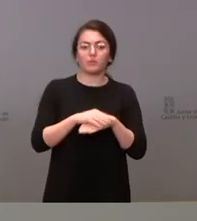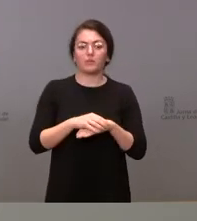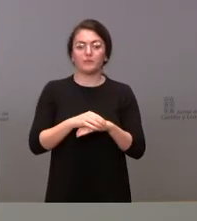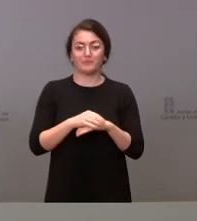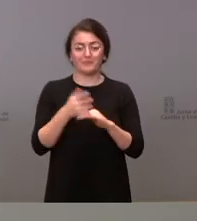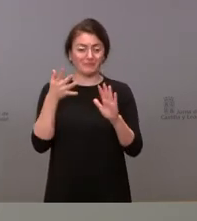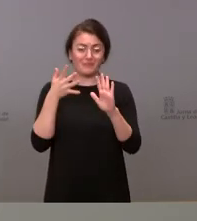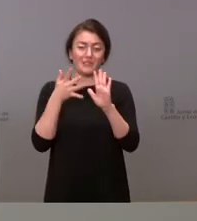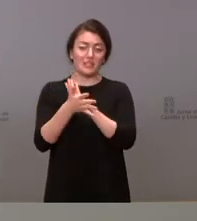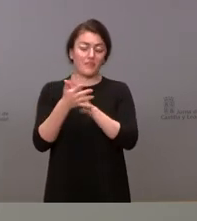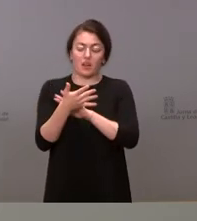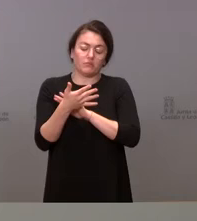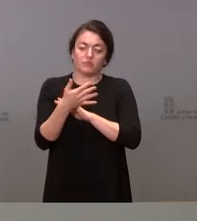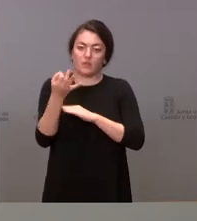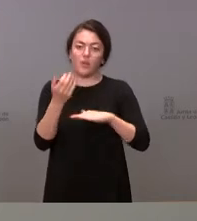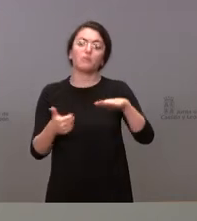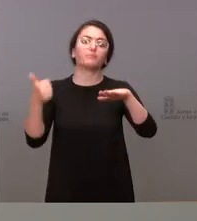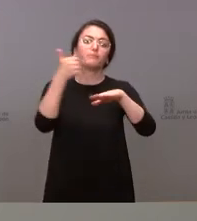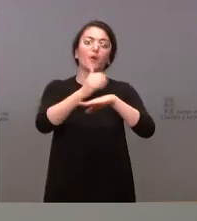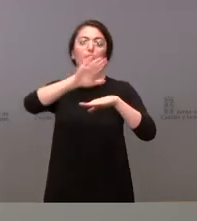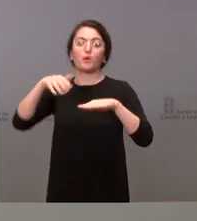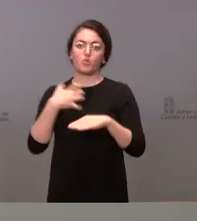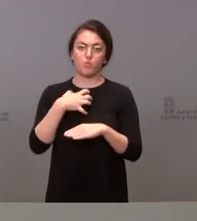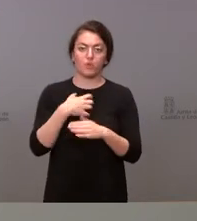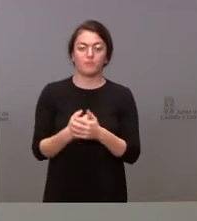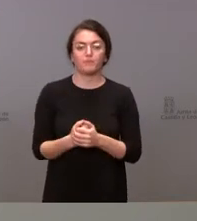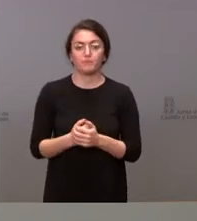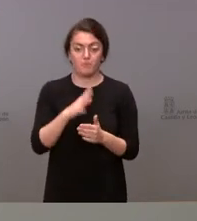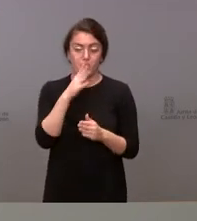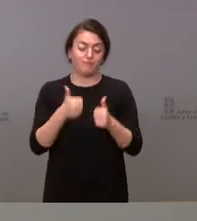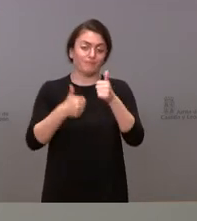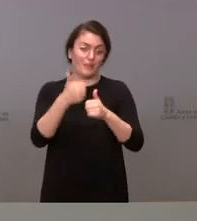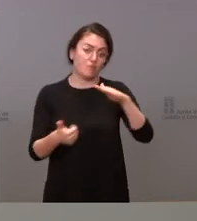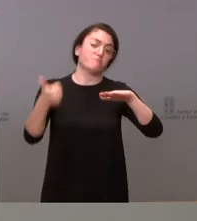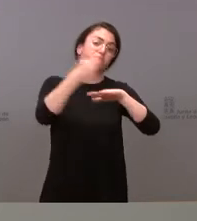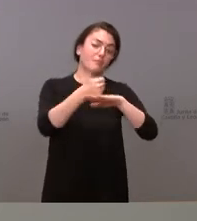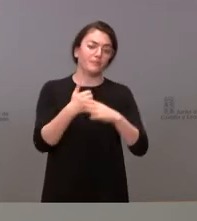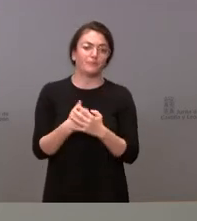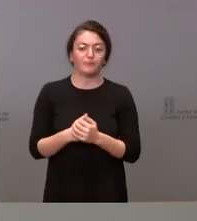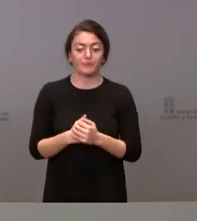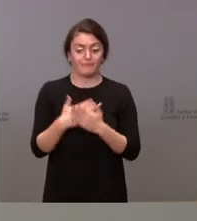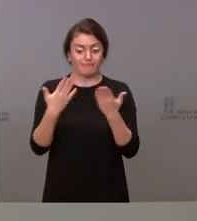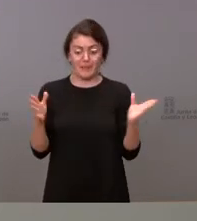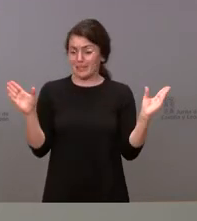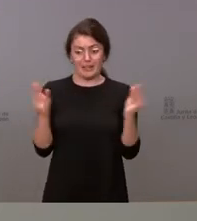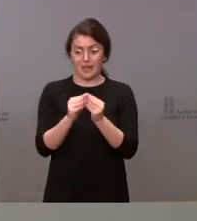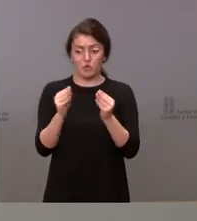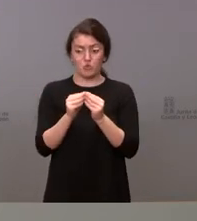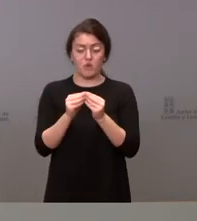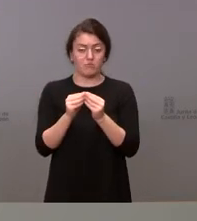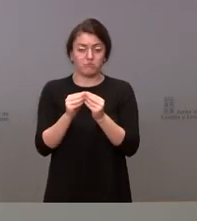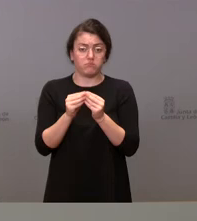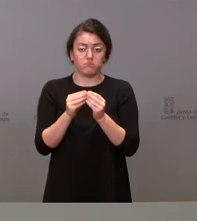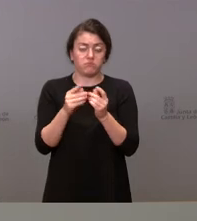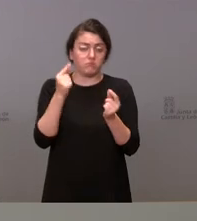del acta que han conseguido en el proceso de elecciones. Esto es, en conclusión o en resumen, los elementos esenciales y,